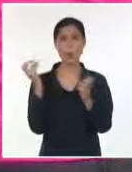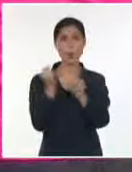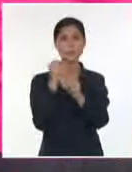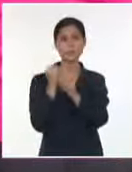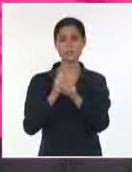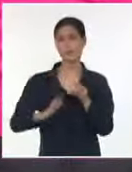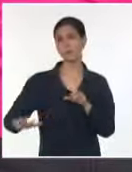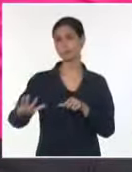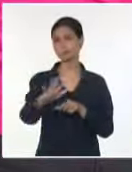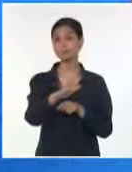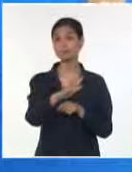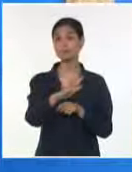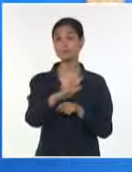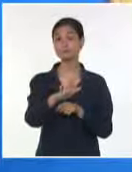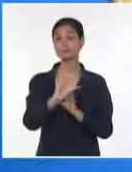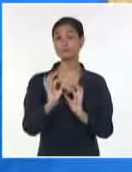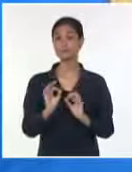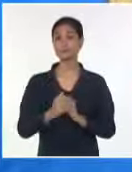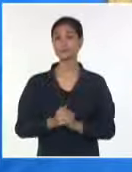ayuda